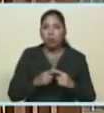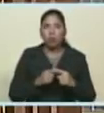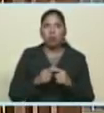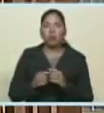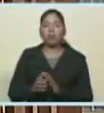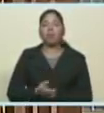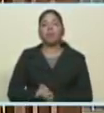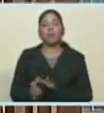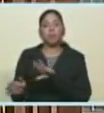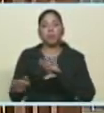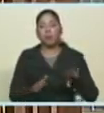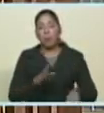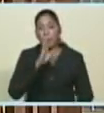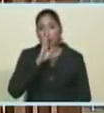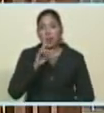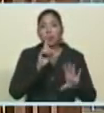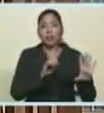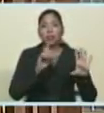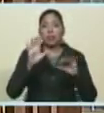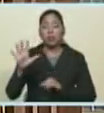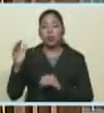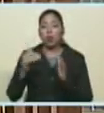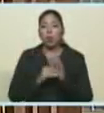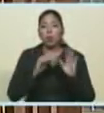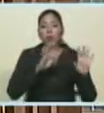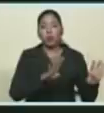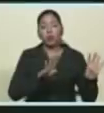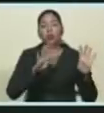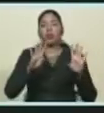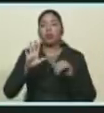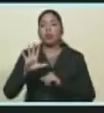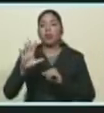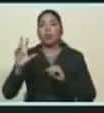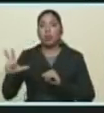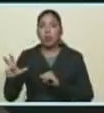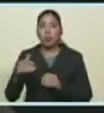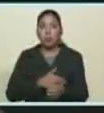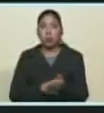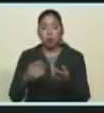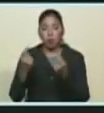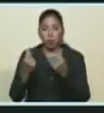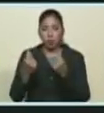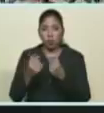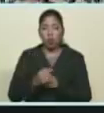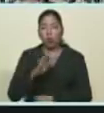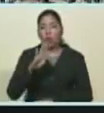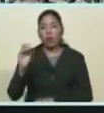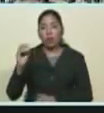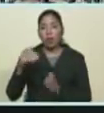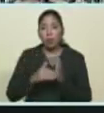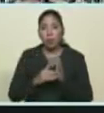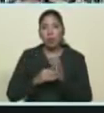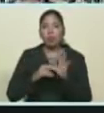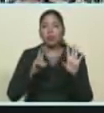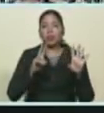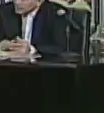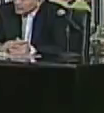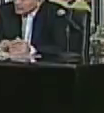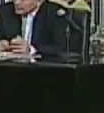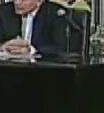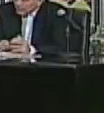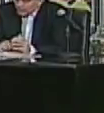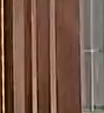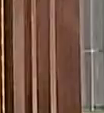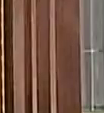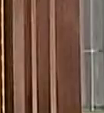Barinas. 65.953 millones de bolívares, 40.077 millones de